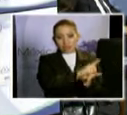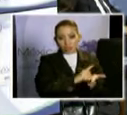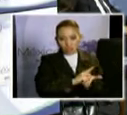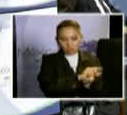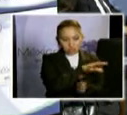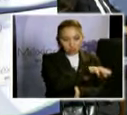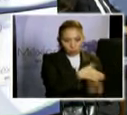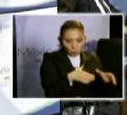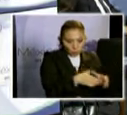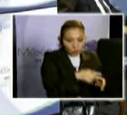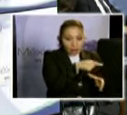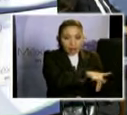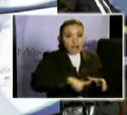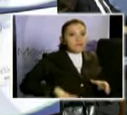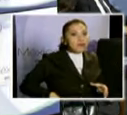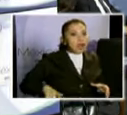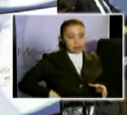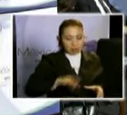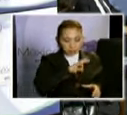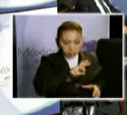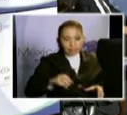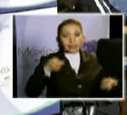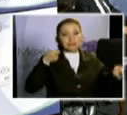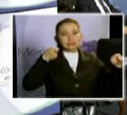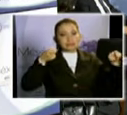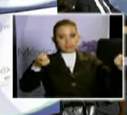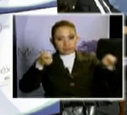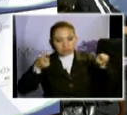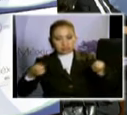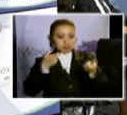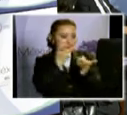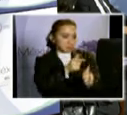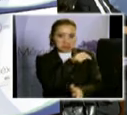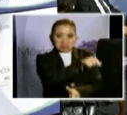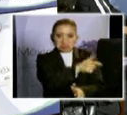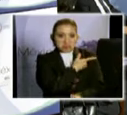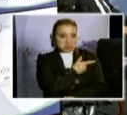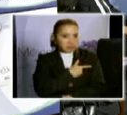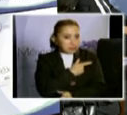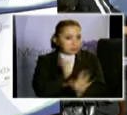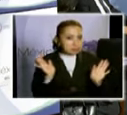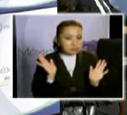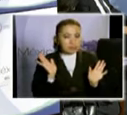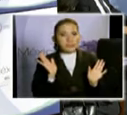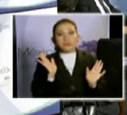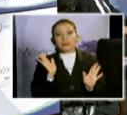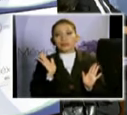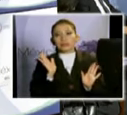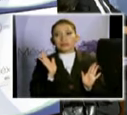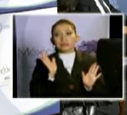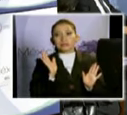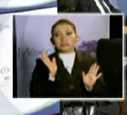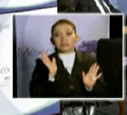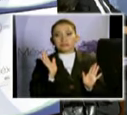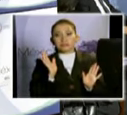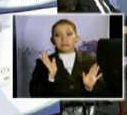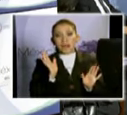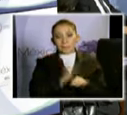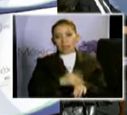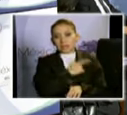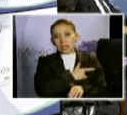dicen que los estados las pueden controlar de la manera que más le agrada. ¿De la manera que más? Que más